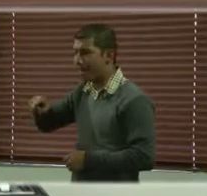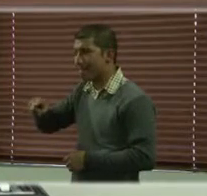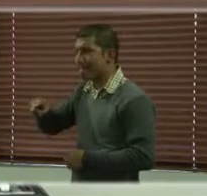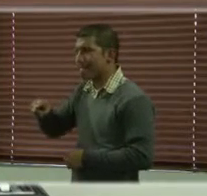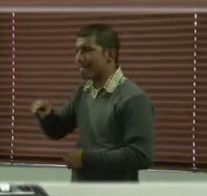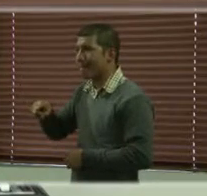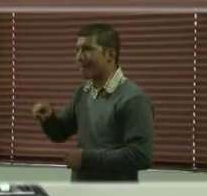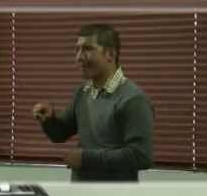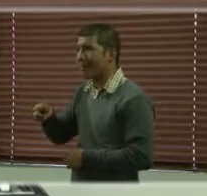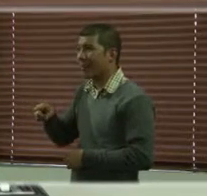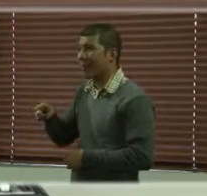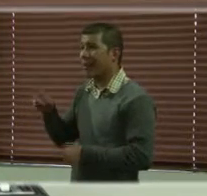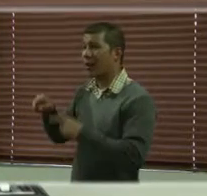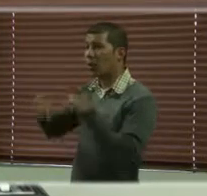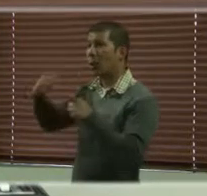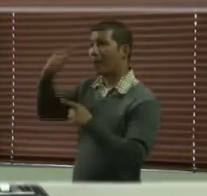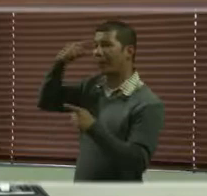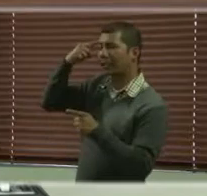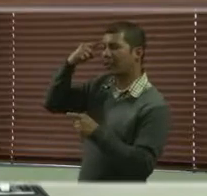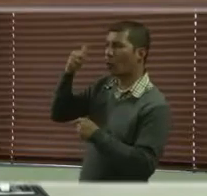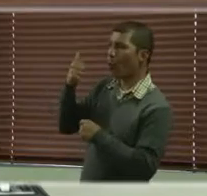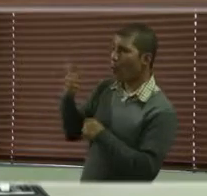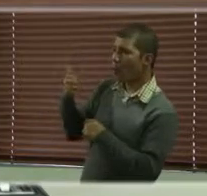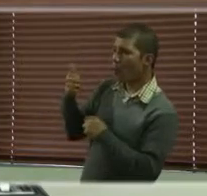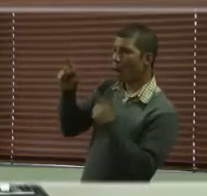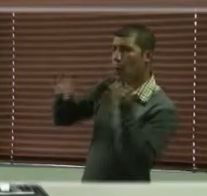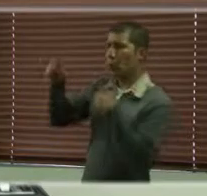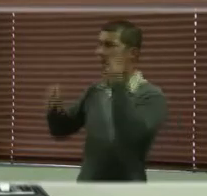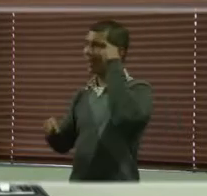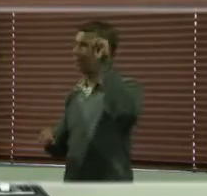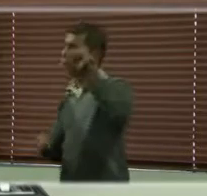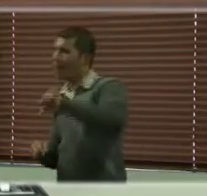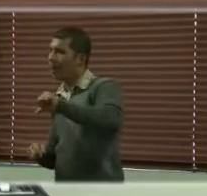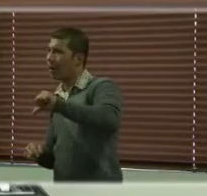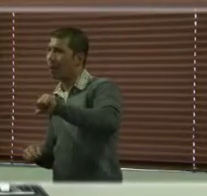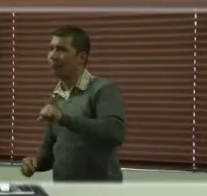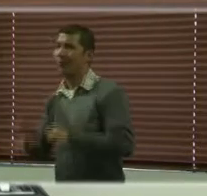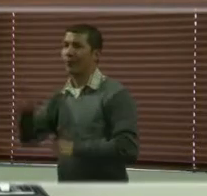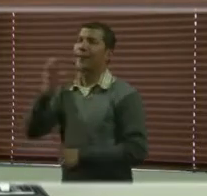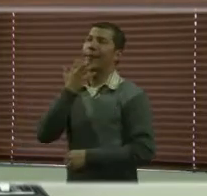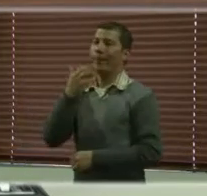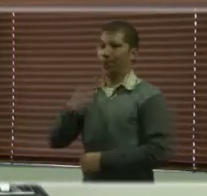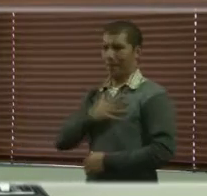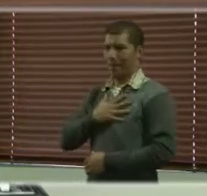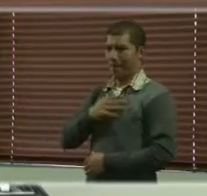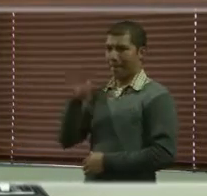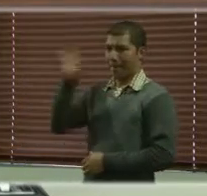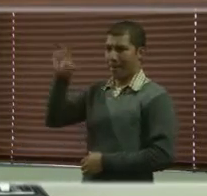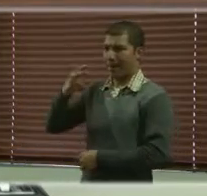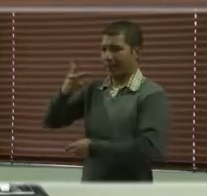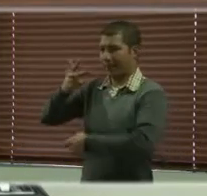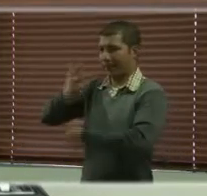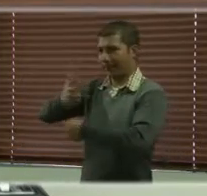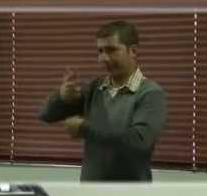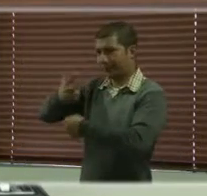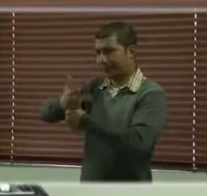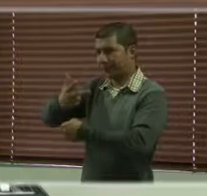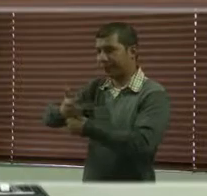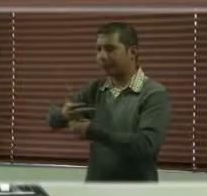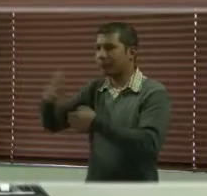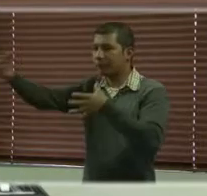todavía son tabú verdad porque yo yo puedo hablar de mi país de Guatemala hablar con el gremio